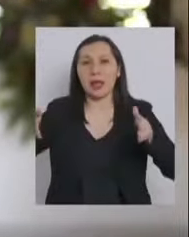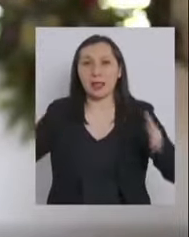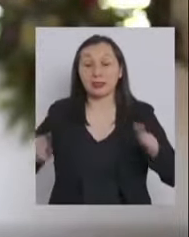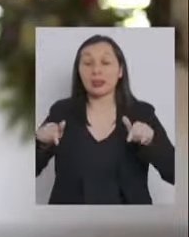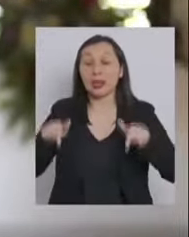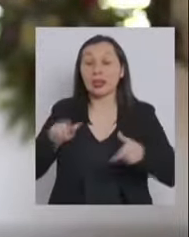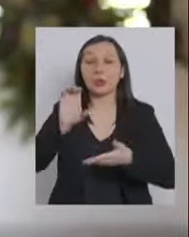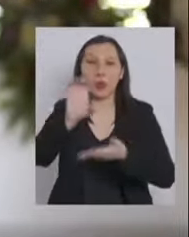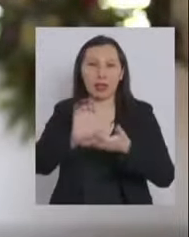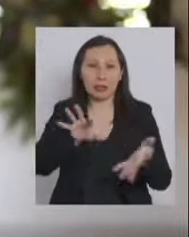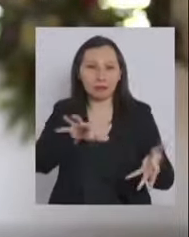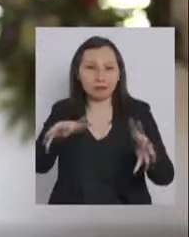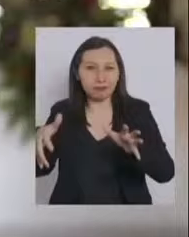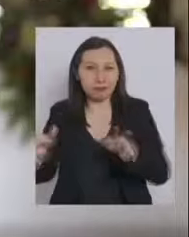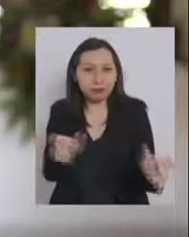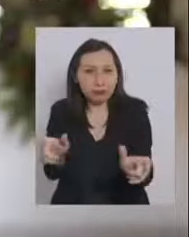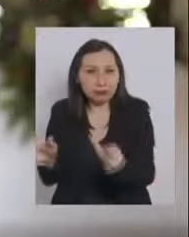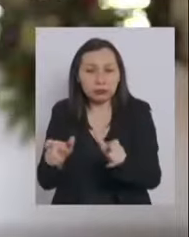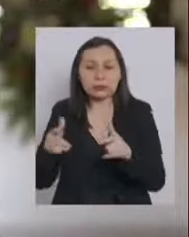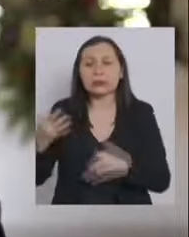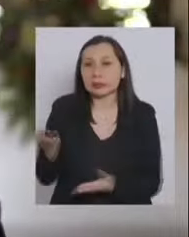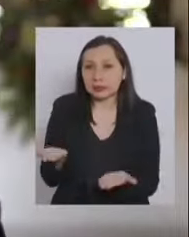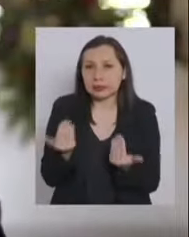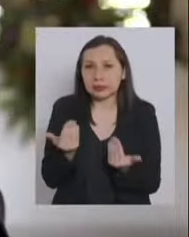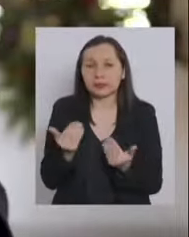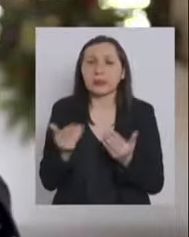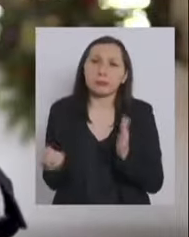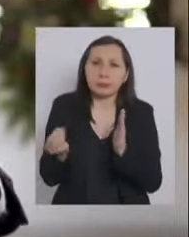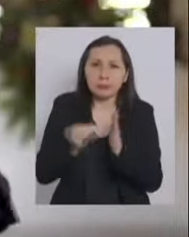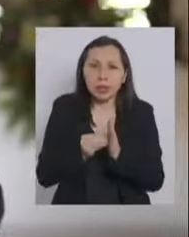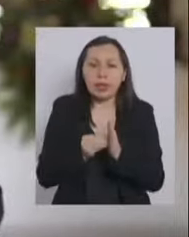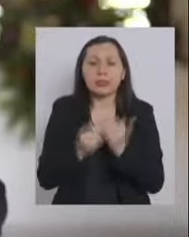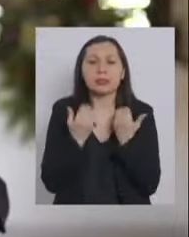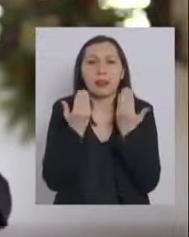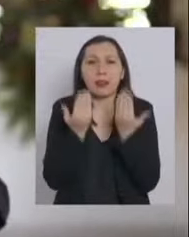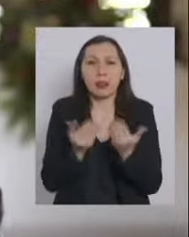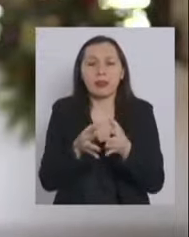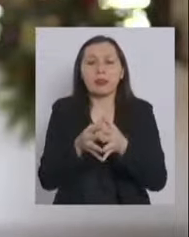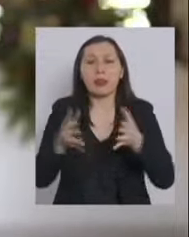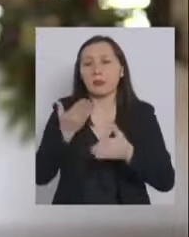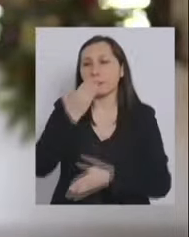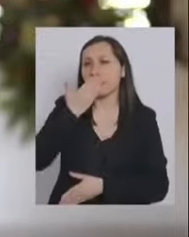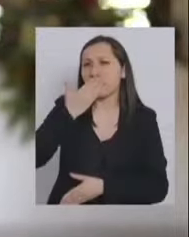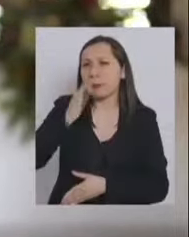los ocupantes, eran 4. Y el destino que tenía la aeronave, pero aparentemente salió